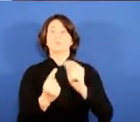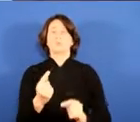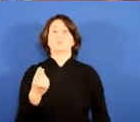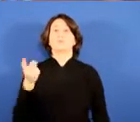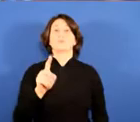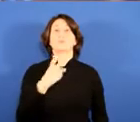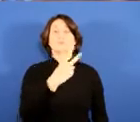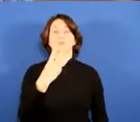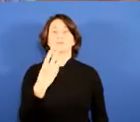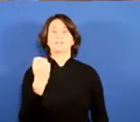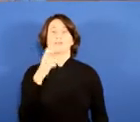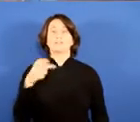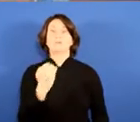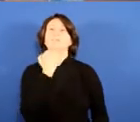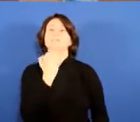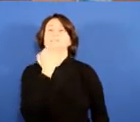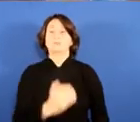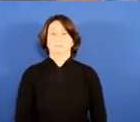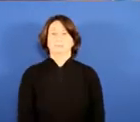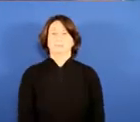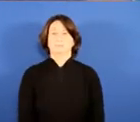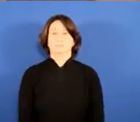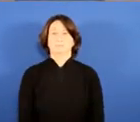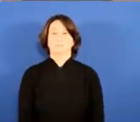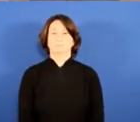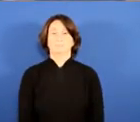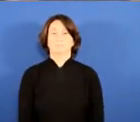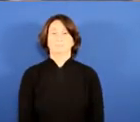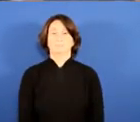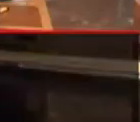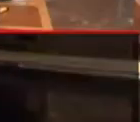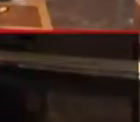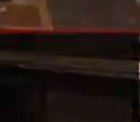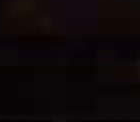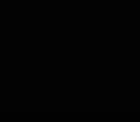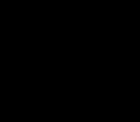Hacienda y Finanzas contará con un presupuesto de casi 123 millones de euros.